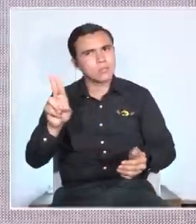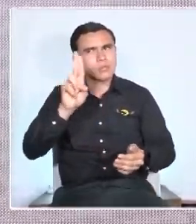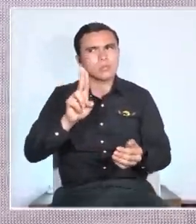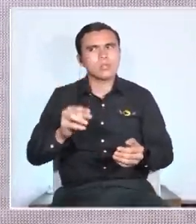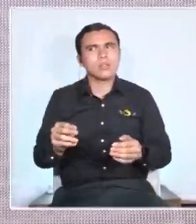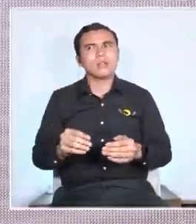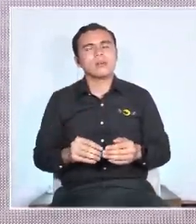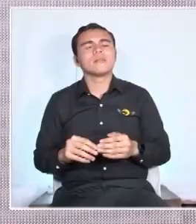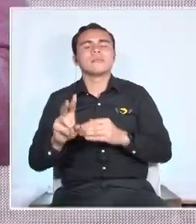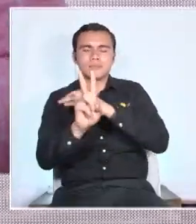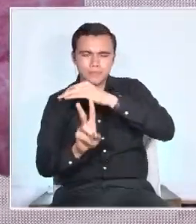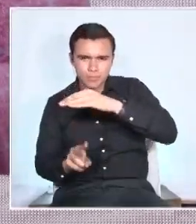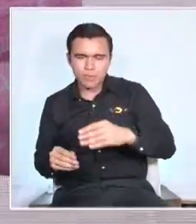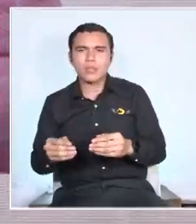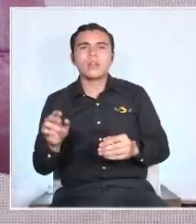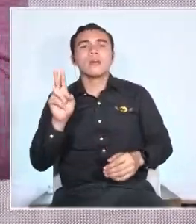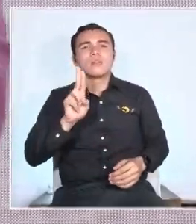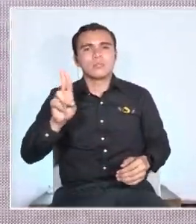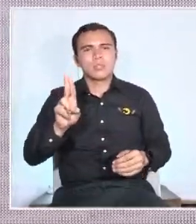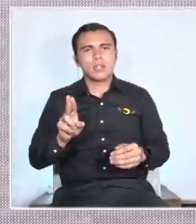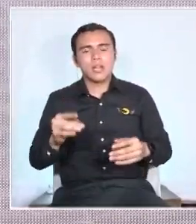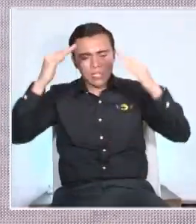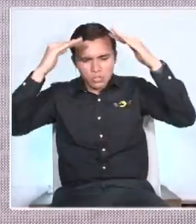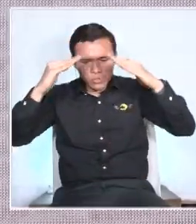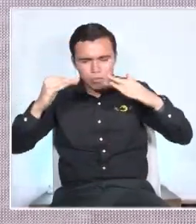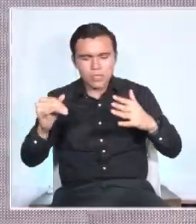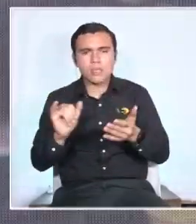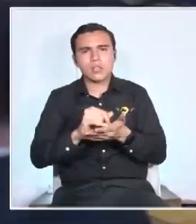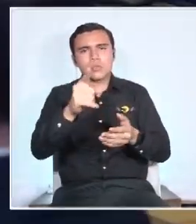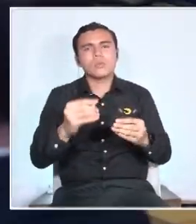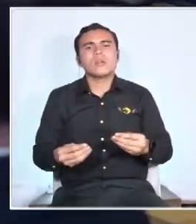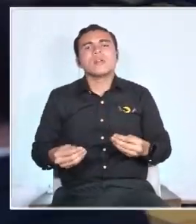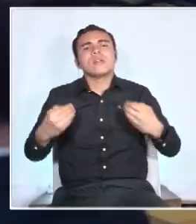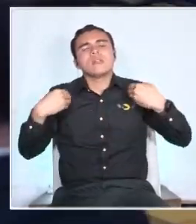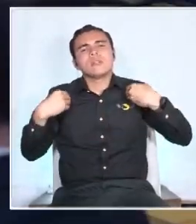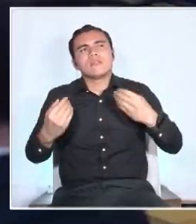lluvia para que el fuego que tú tienes de Dios se apague.